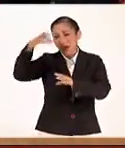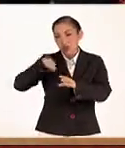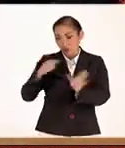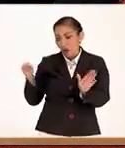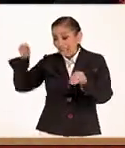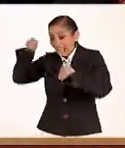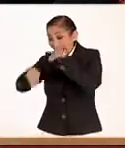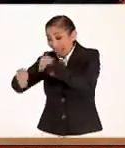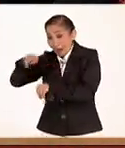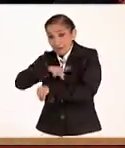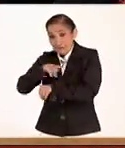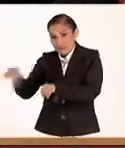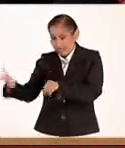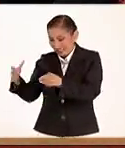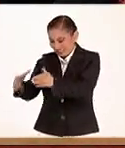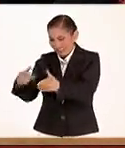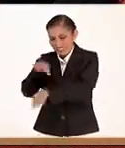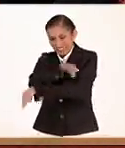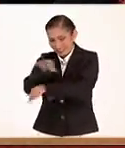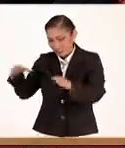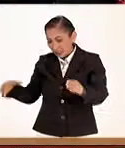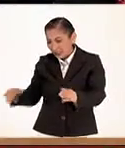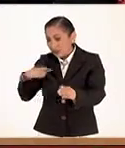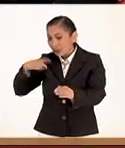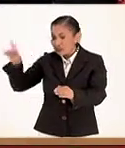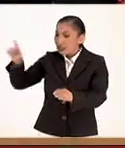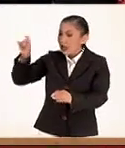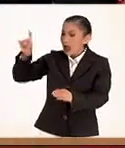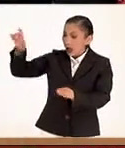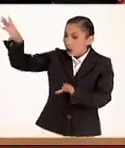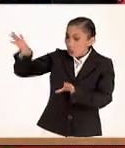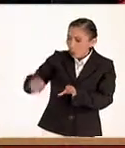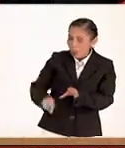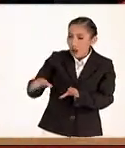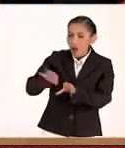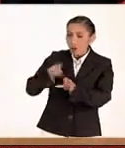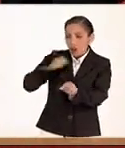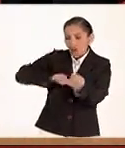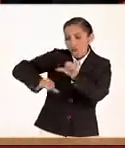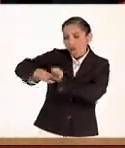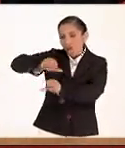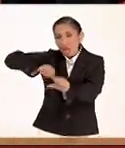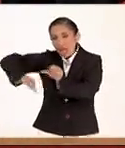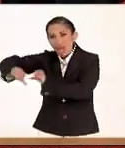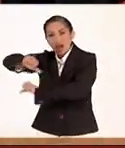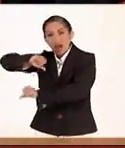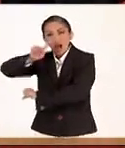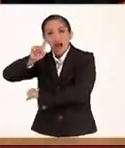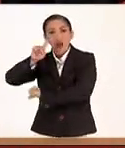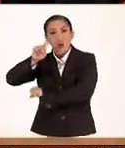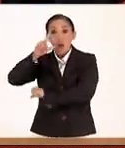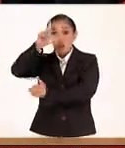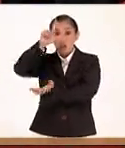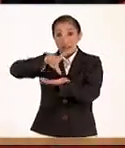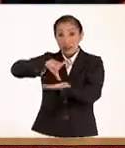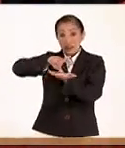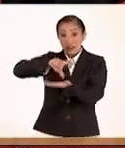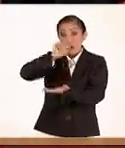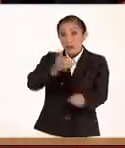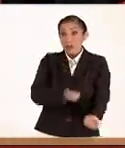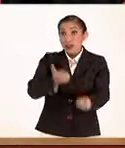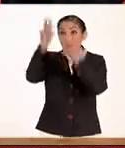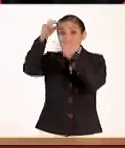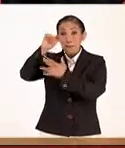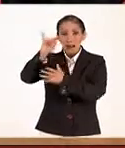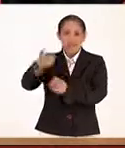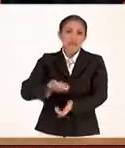también hice generadores de agua como reciclar el agua porque un litro de agua para llevarlo a